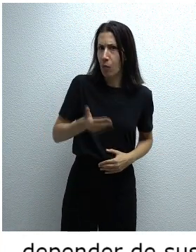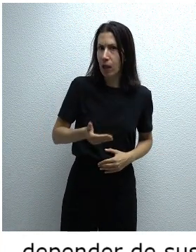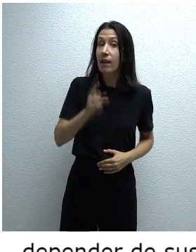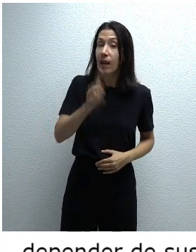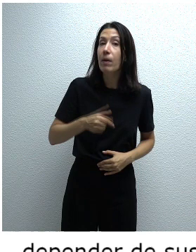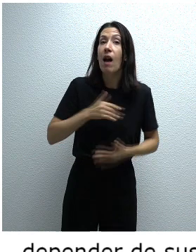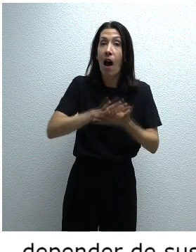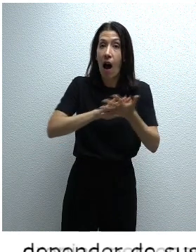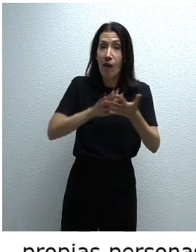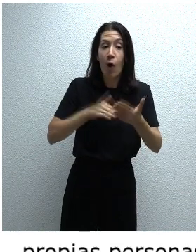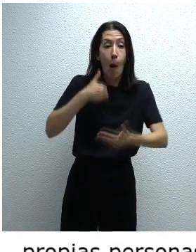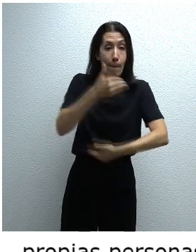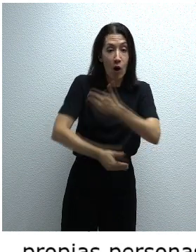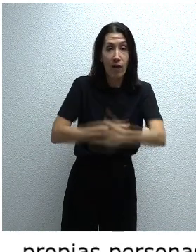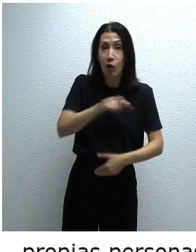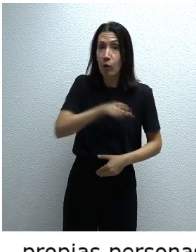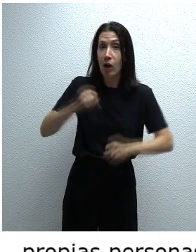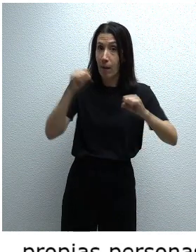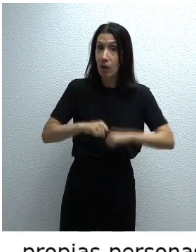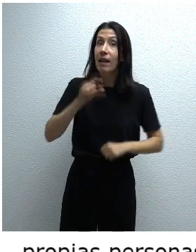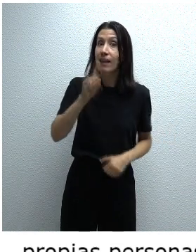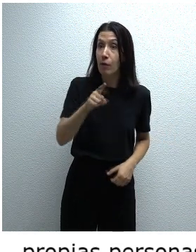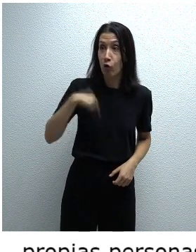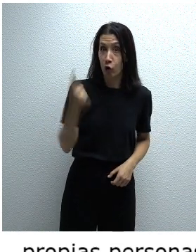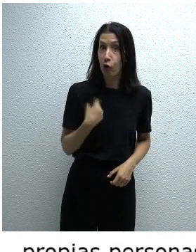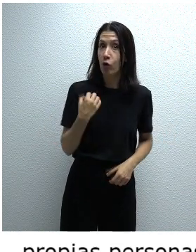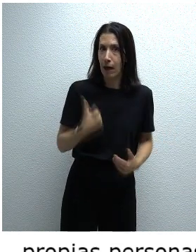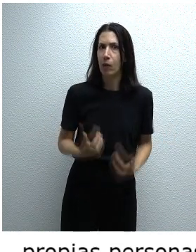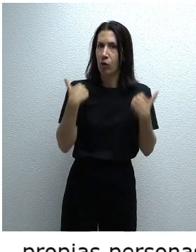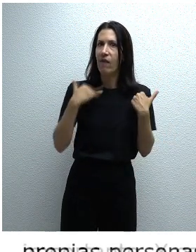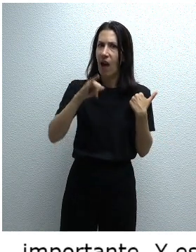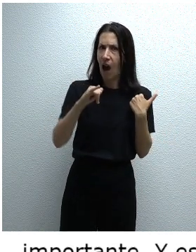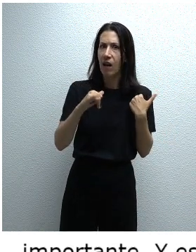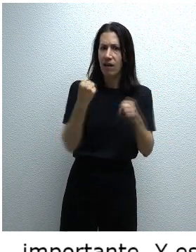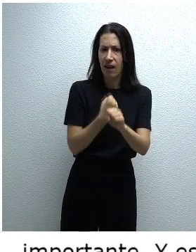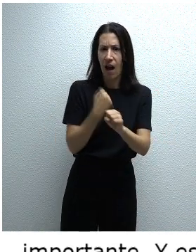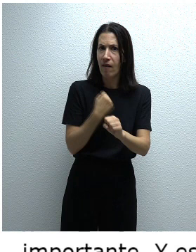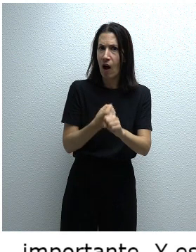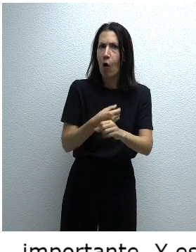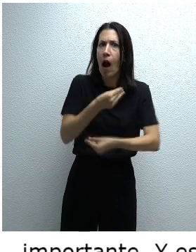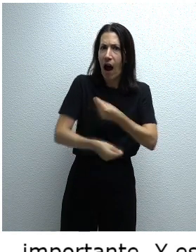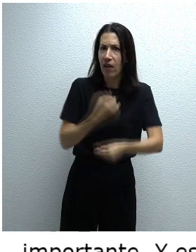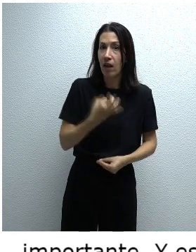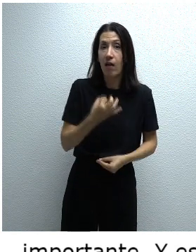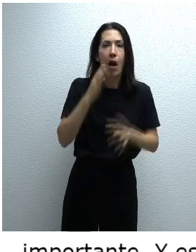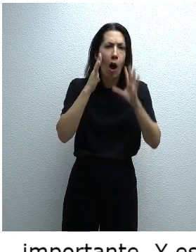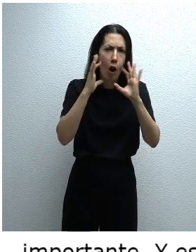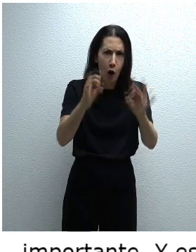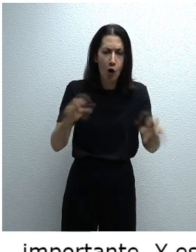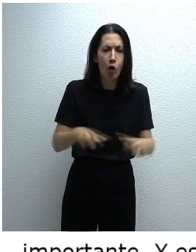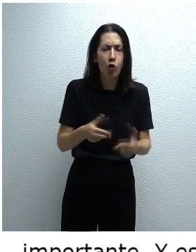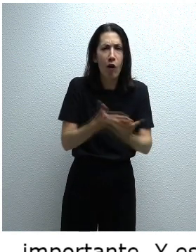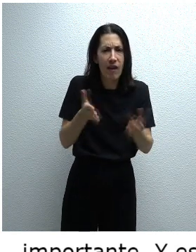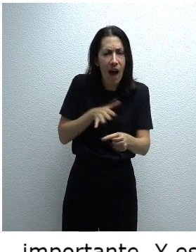personas mayores porque también tenemos responsabilidad en este proceso, por supuesto que afecta a toda la sociedad.